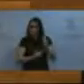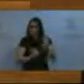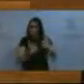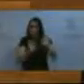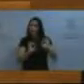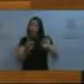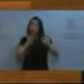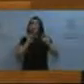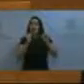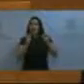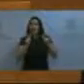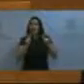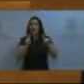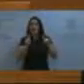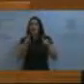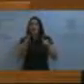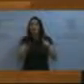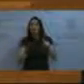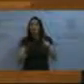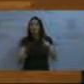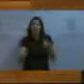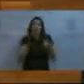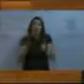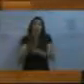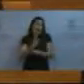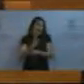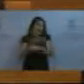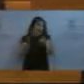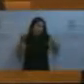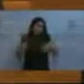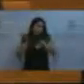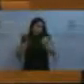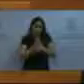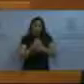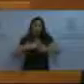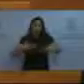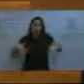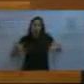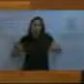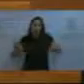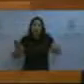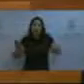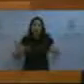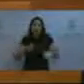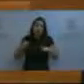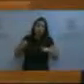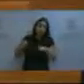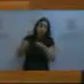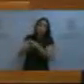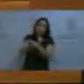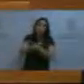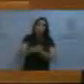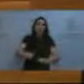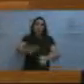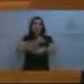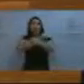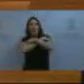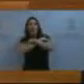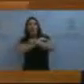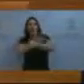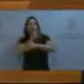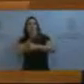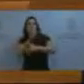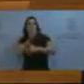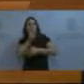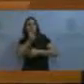enviando al representante de turno que sea, de mayor o menor responsabilidad, a dar abrazos, a dar promesas, a